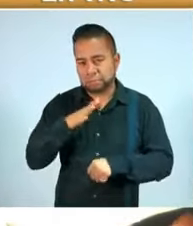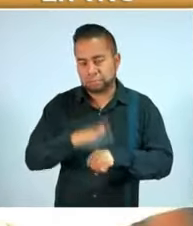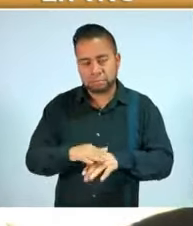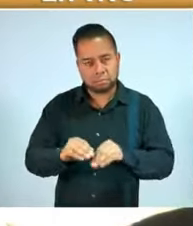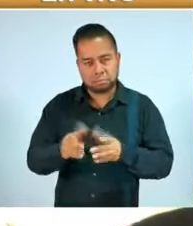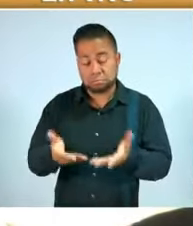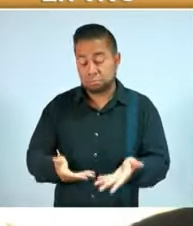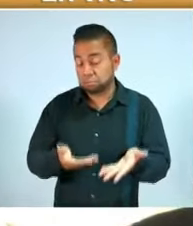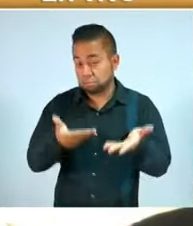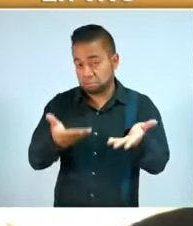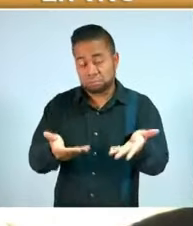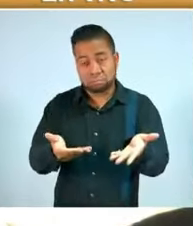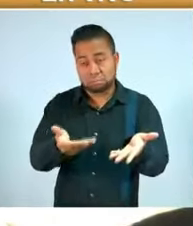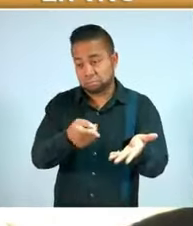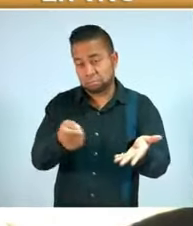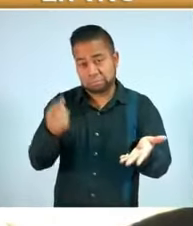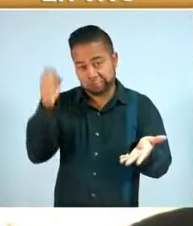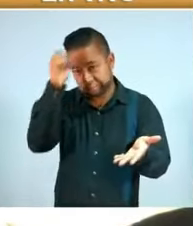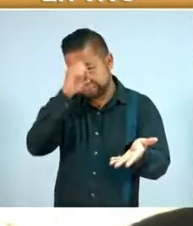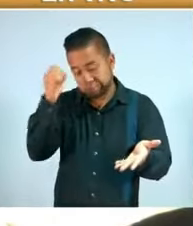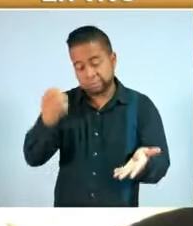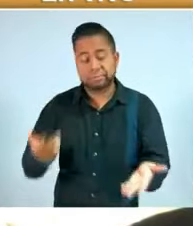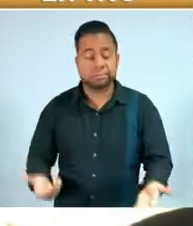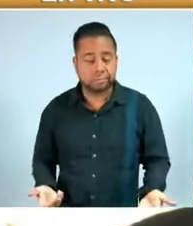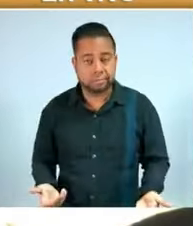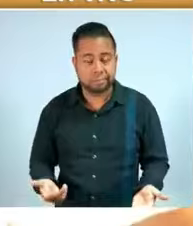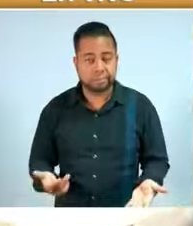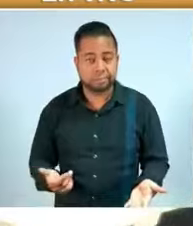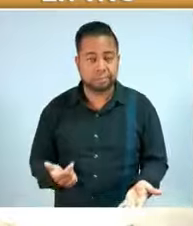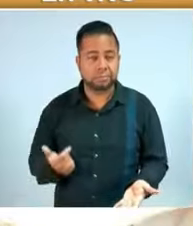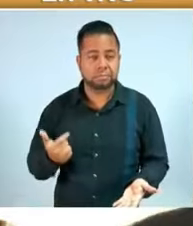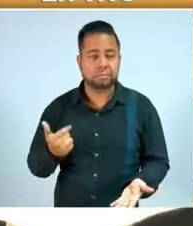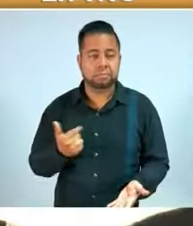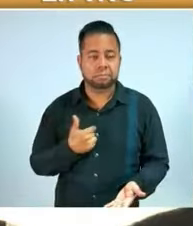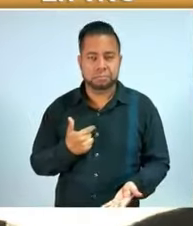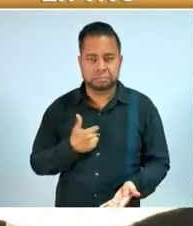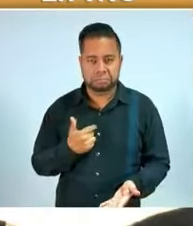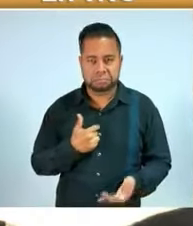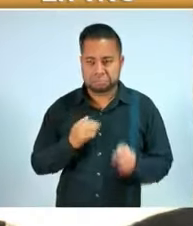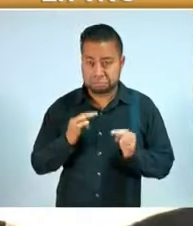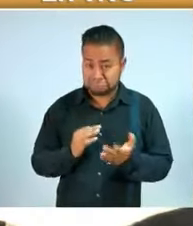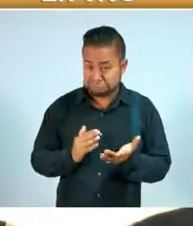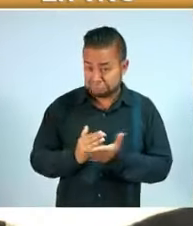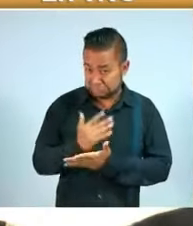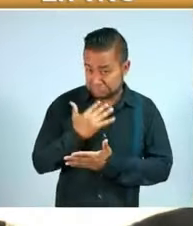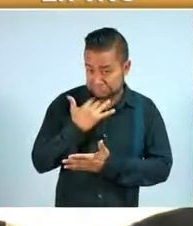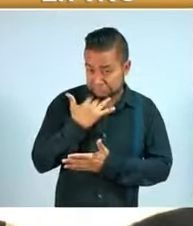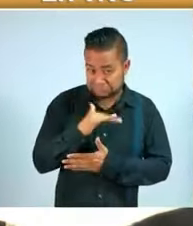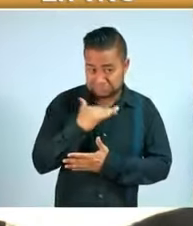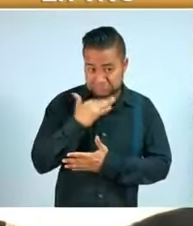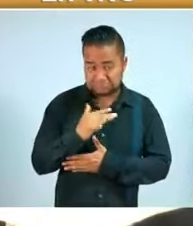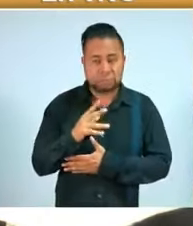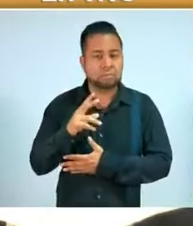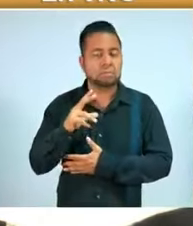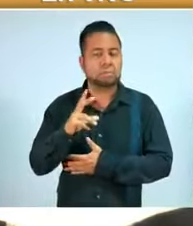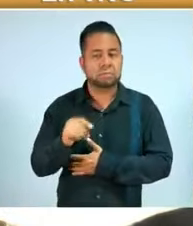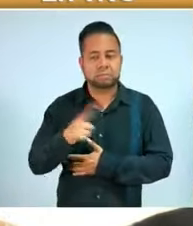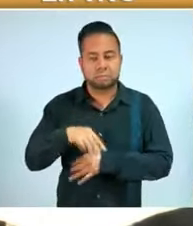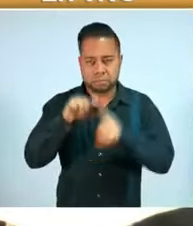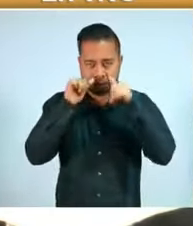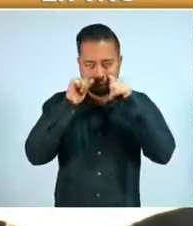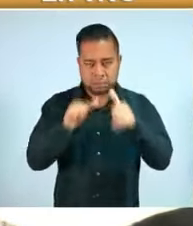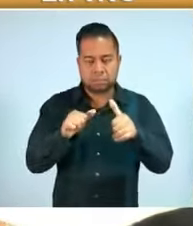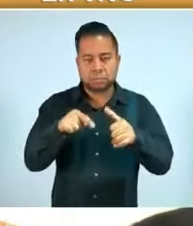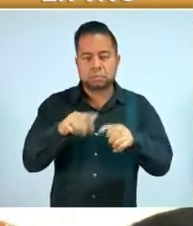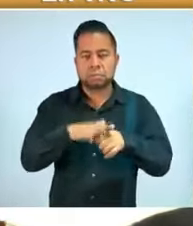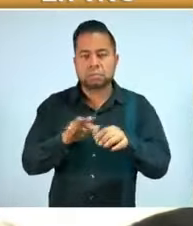mesa, no tenemos ninguna cuestión más que estar atentos y sobre